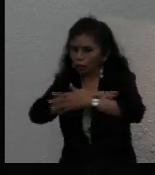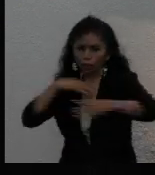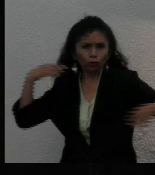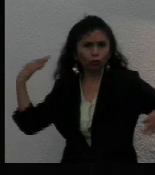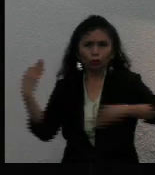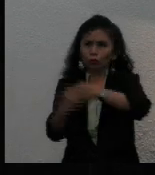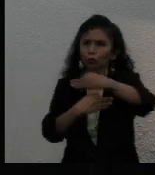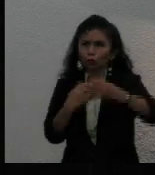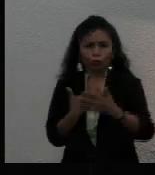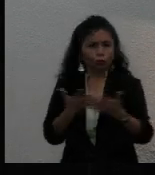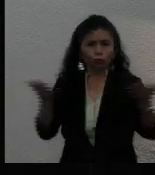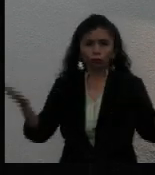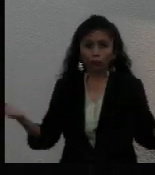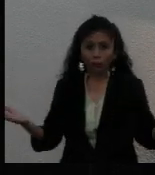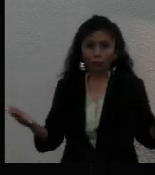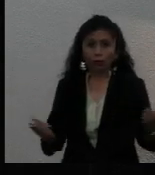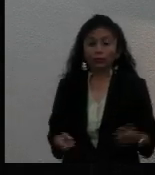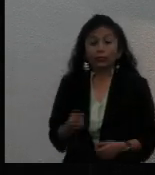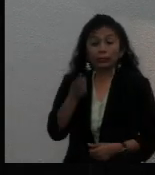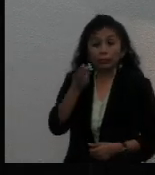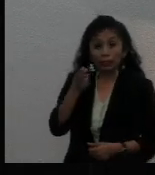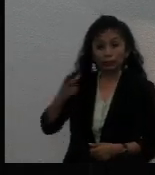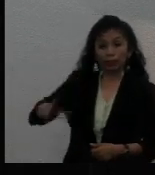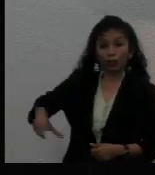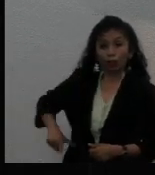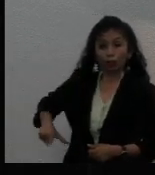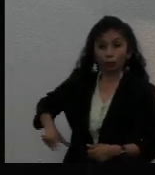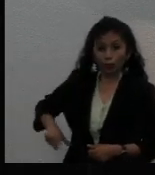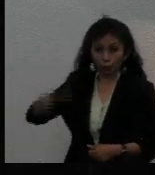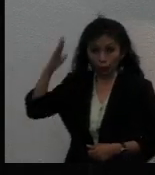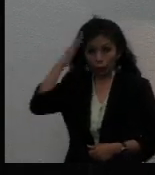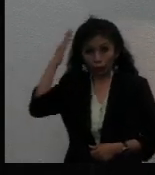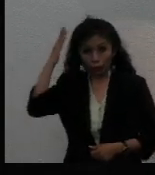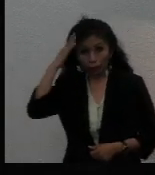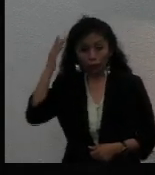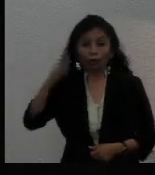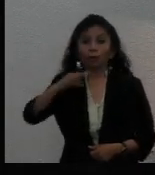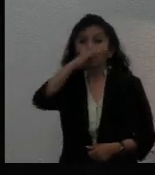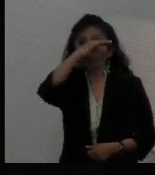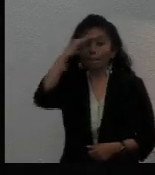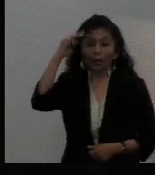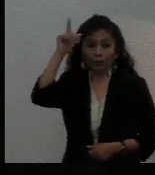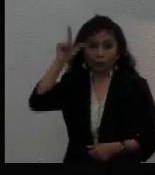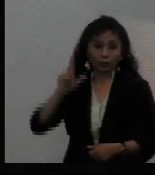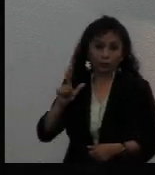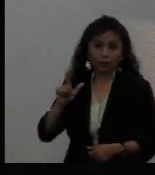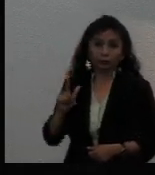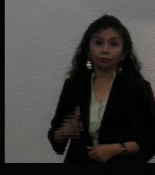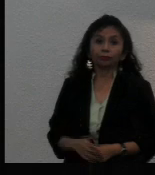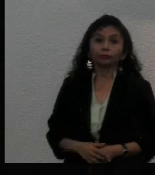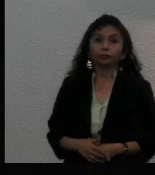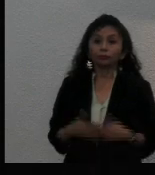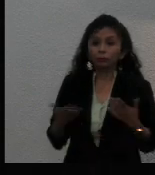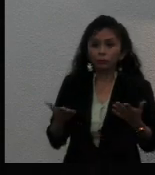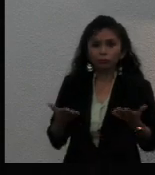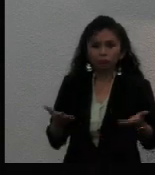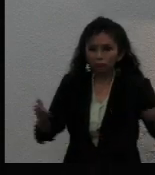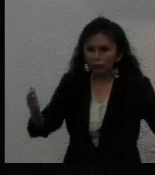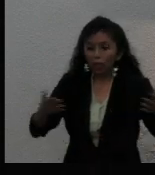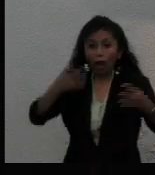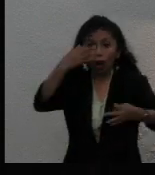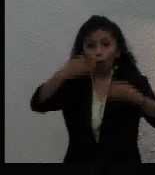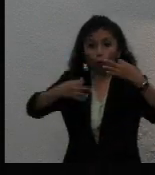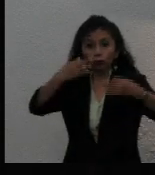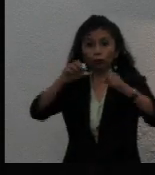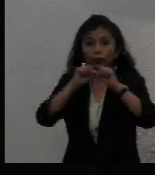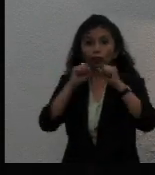sociedad. Esta administración, liderada por nuestra gobernadora, la licenciada Mara Lezama, ha llevado la justicia